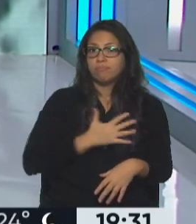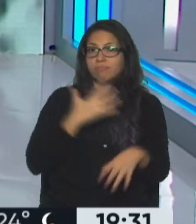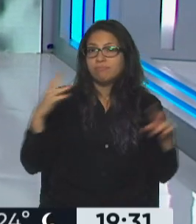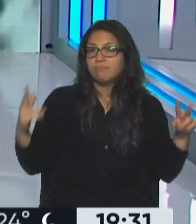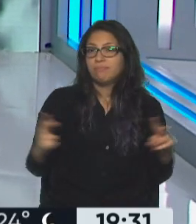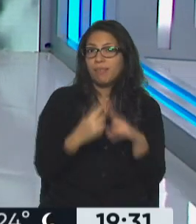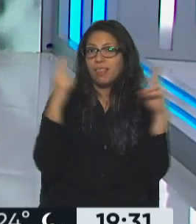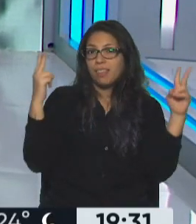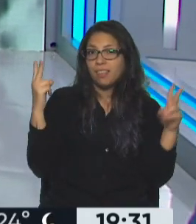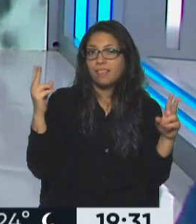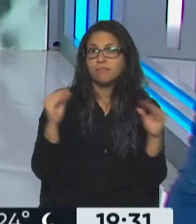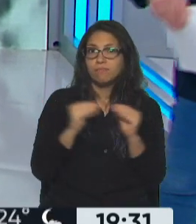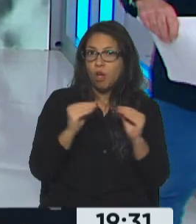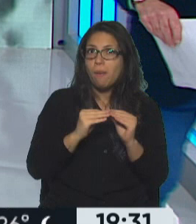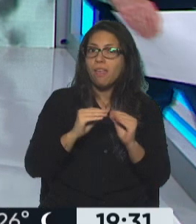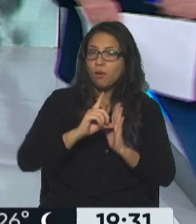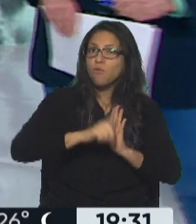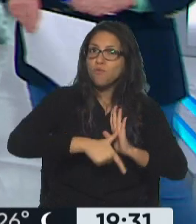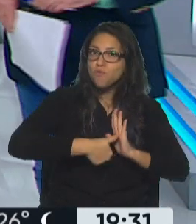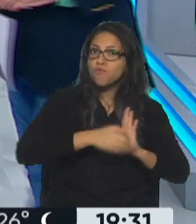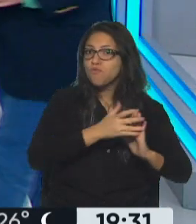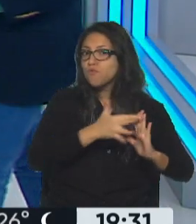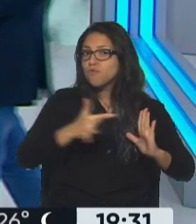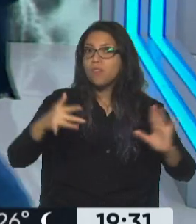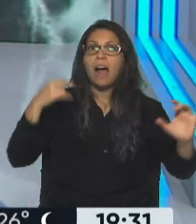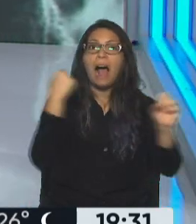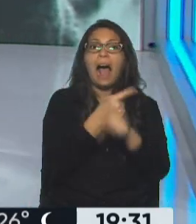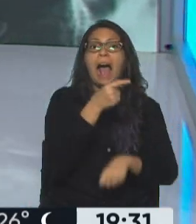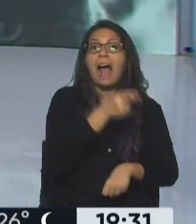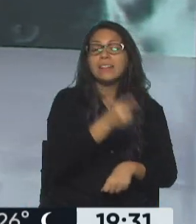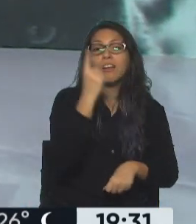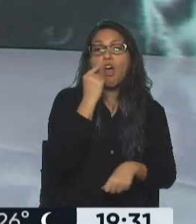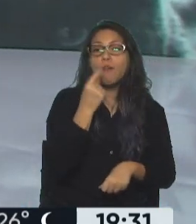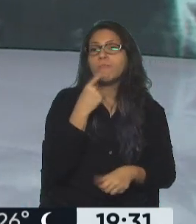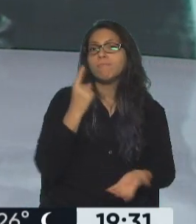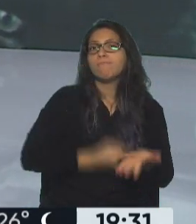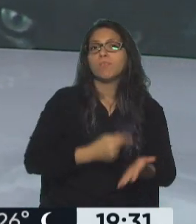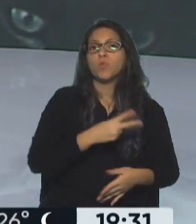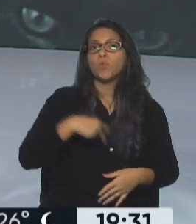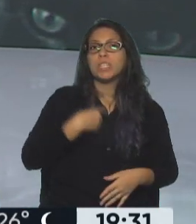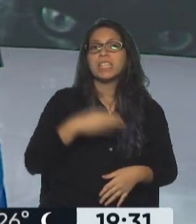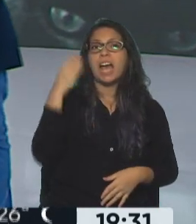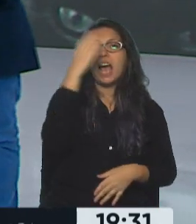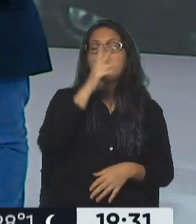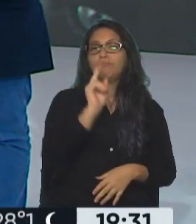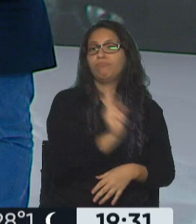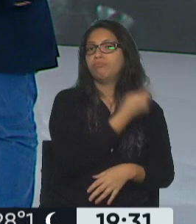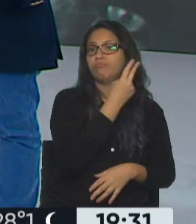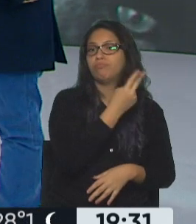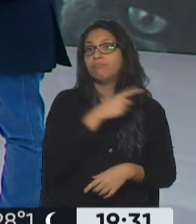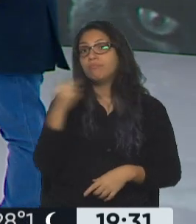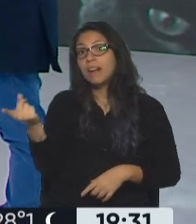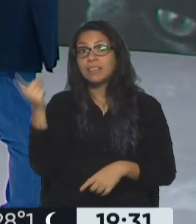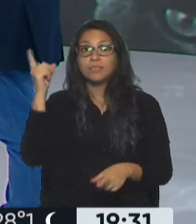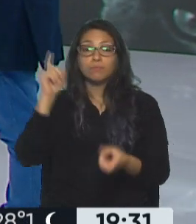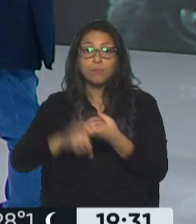fueron compañeros un rato largo hasta que él decidió que sus últimos días terminen en Suiza y María kodama además de